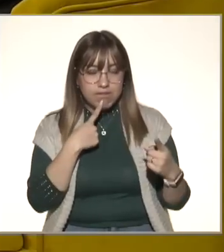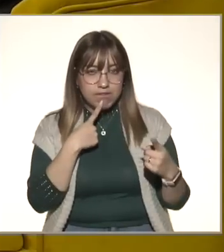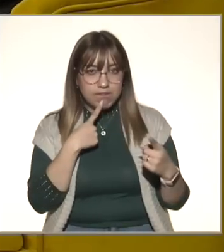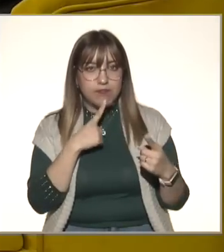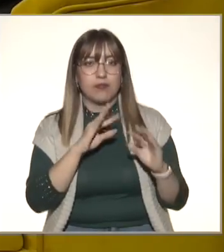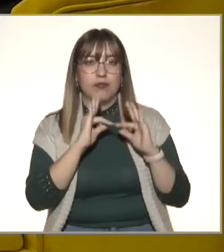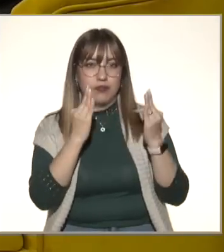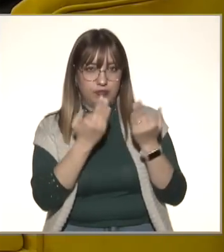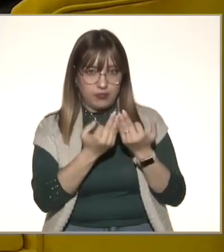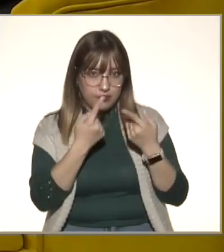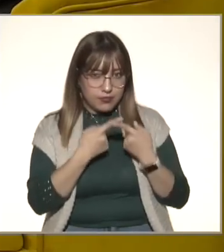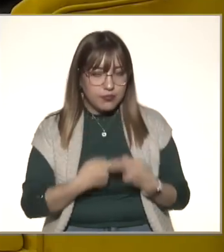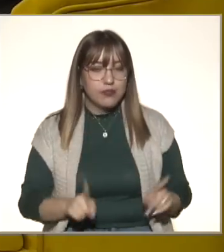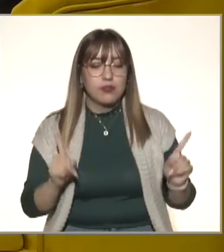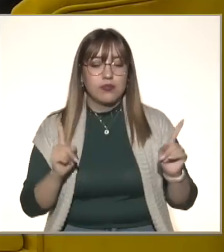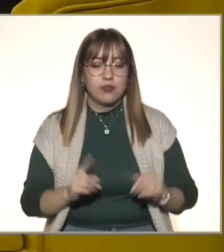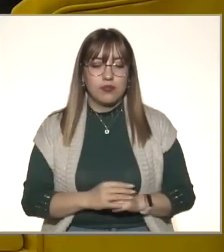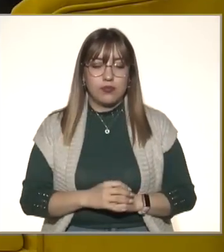lugar de que va